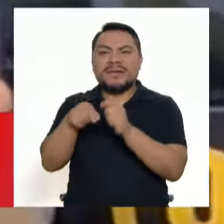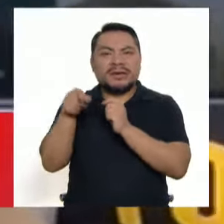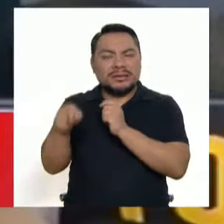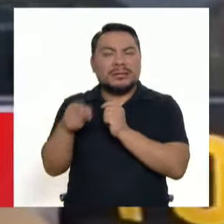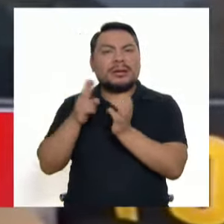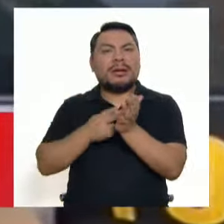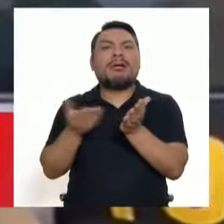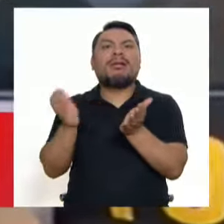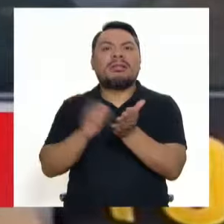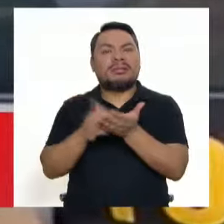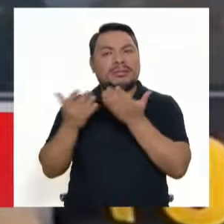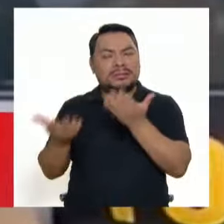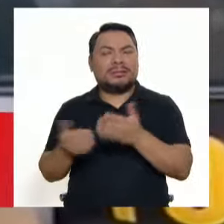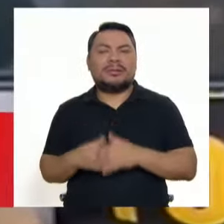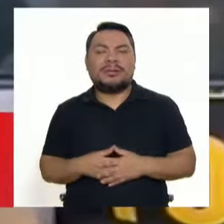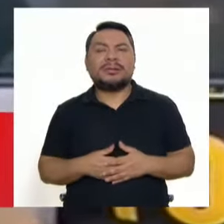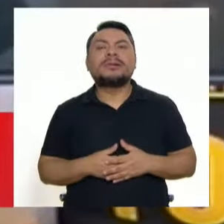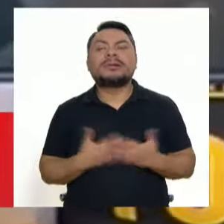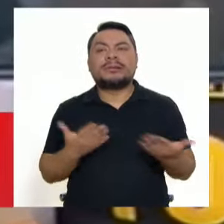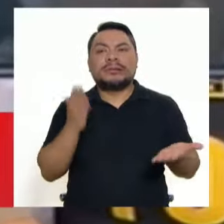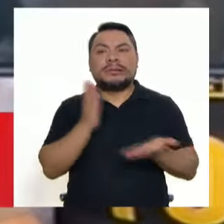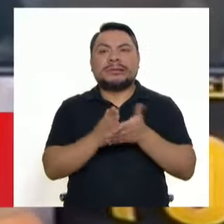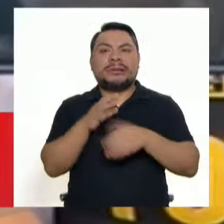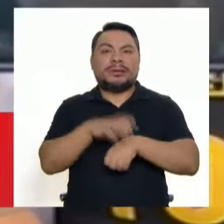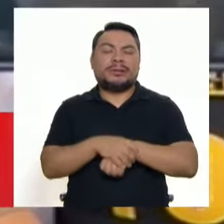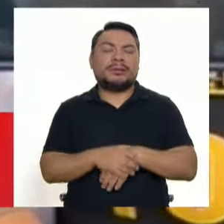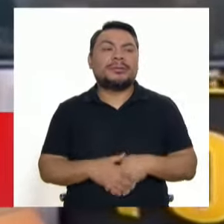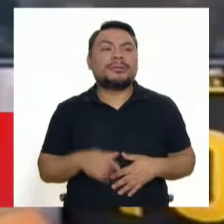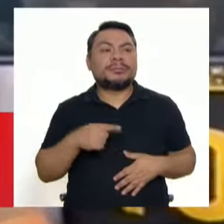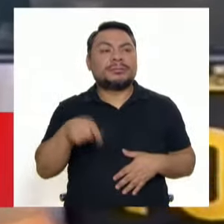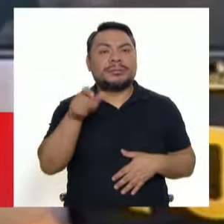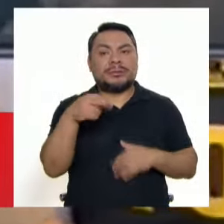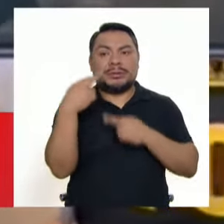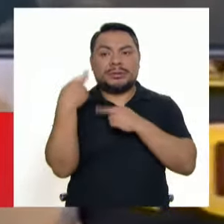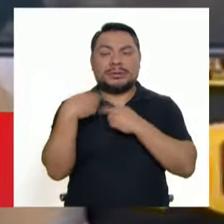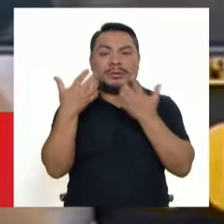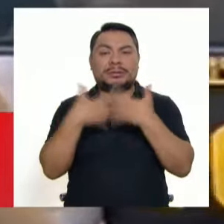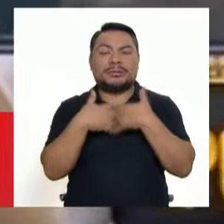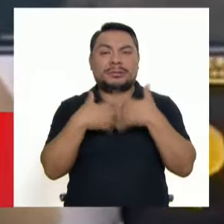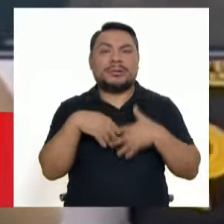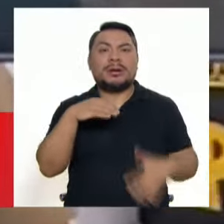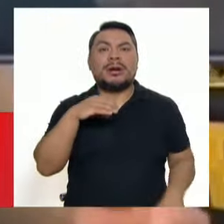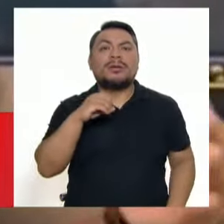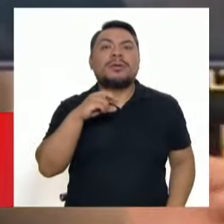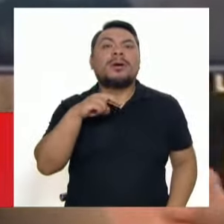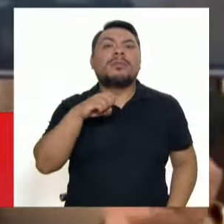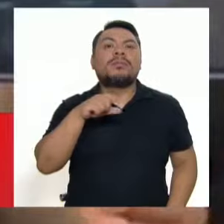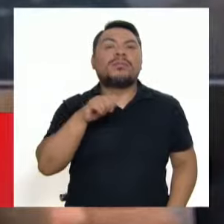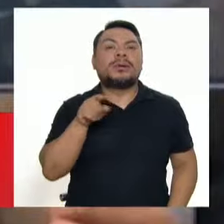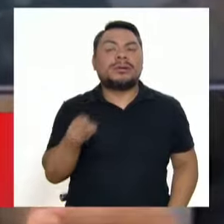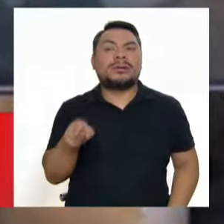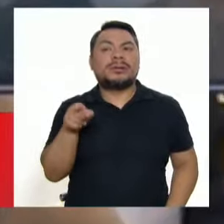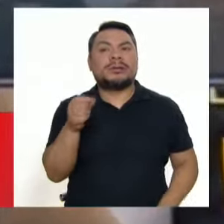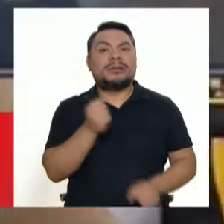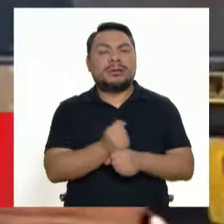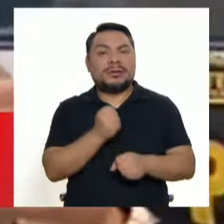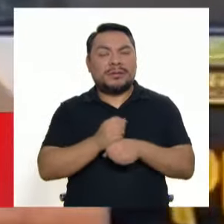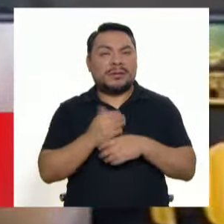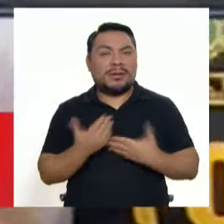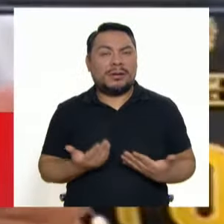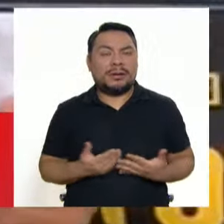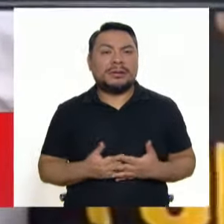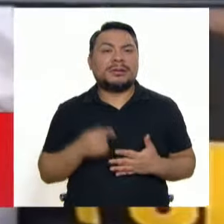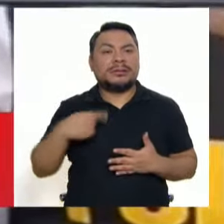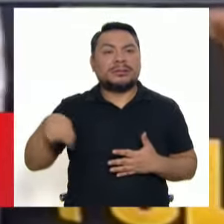agraviadas, representantes de la empresa Cópola, lo mismo que vienen a hacer trabajos en